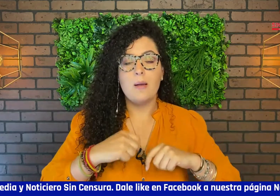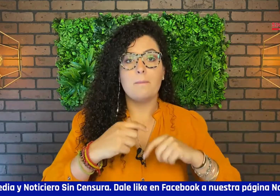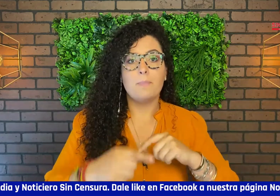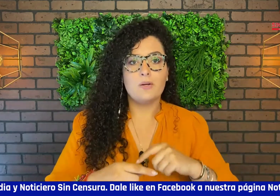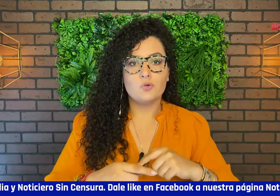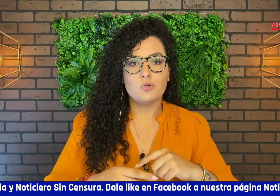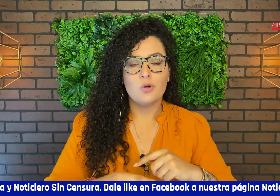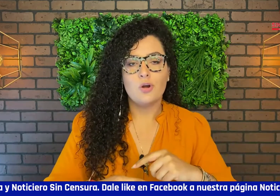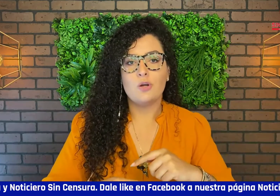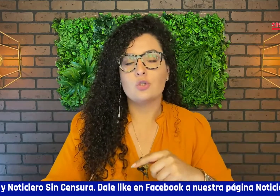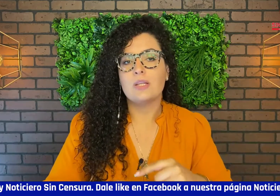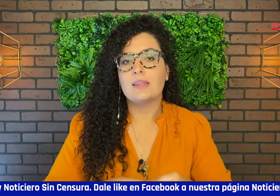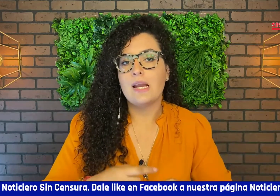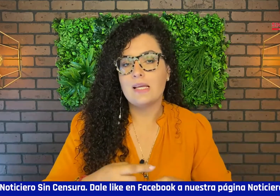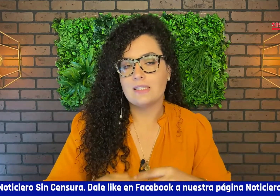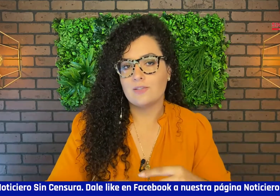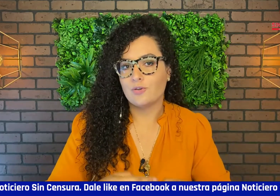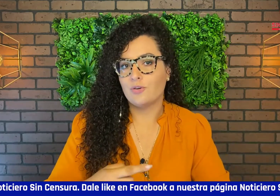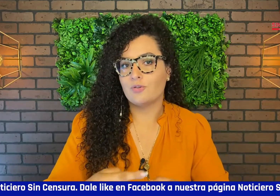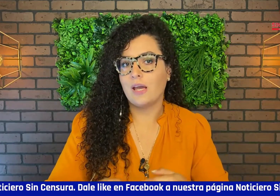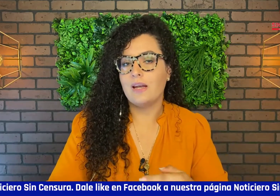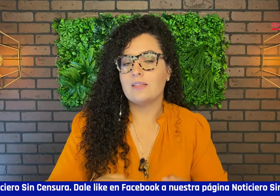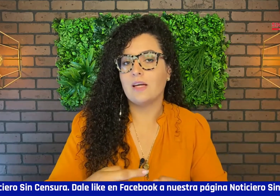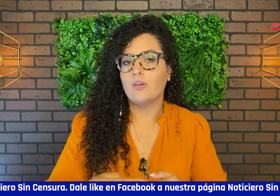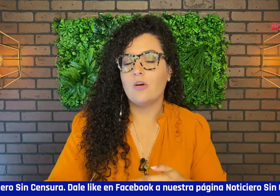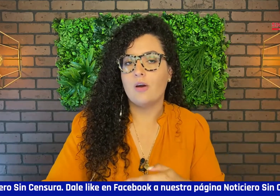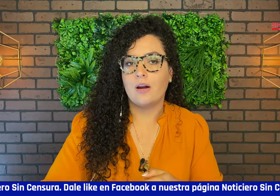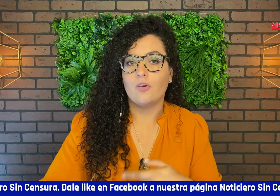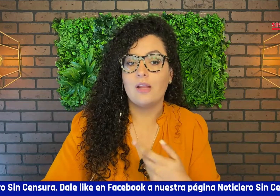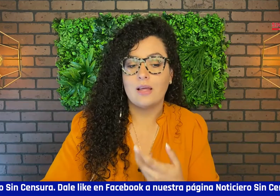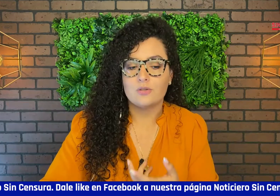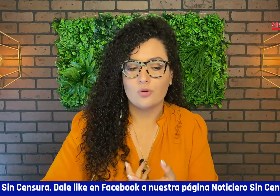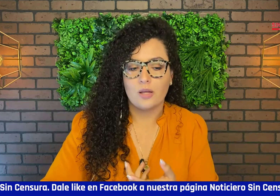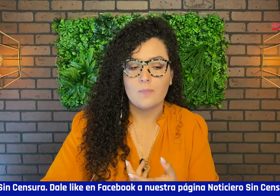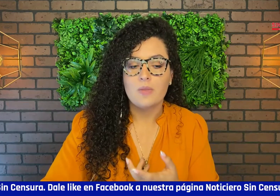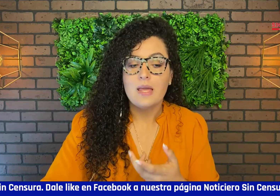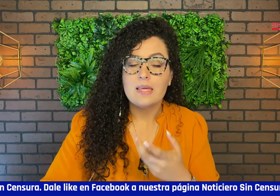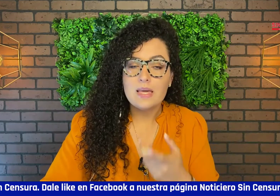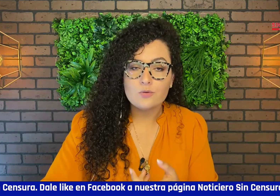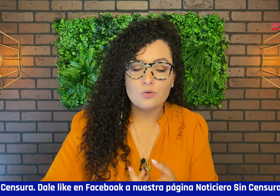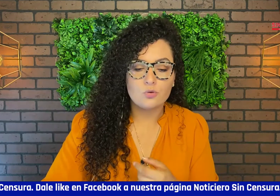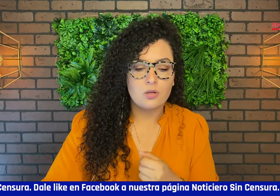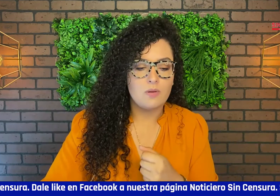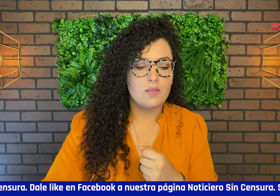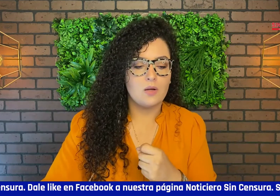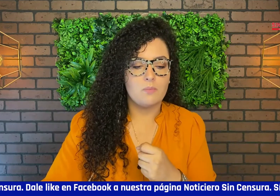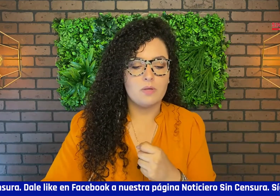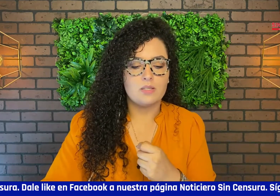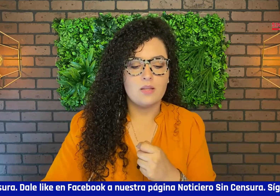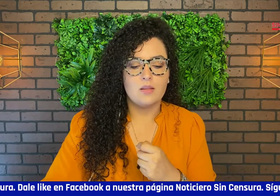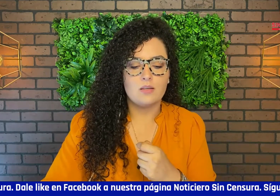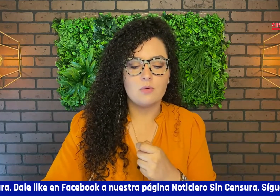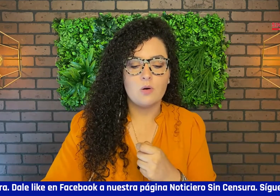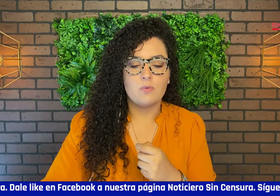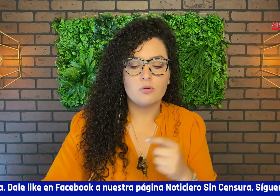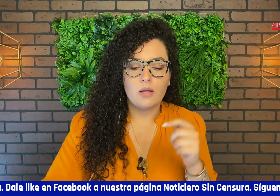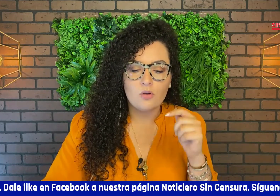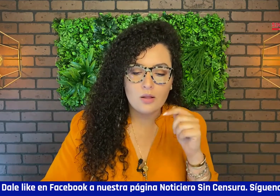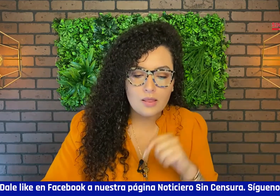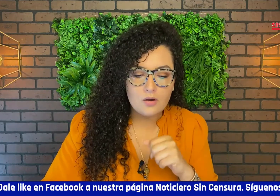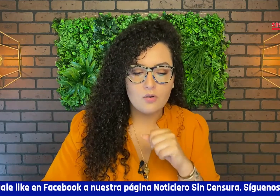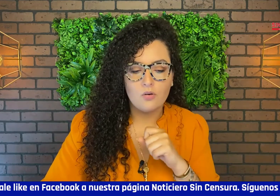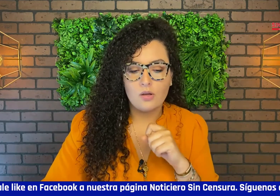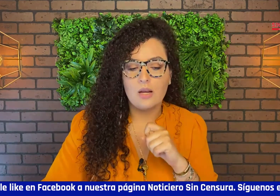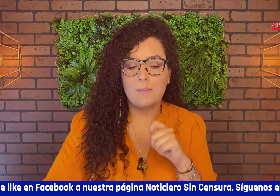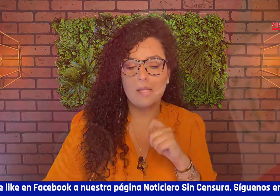historia versus los intereses con los que han estado a lo largo de la historia. Y esto es justamente lo que el presidente Andrés Manuel López